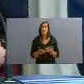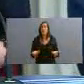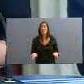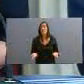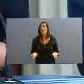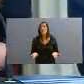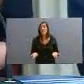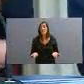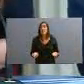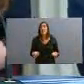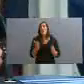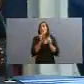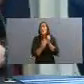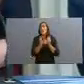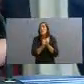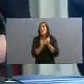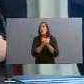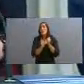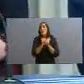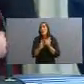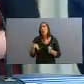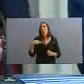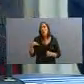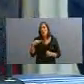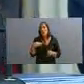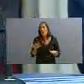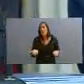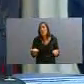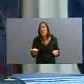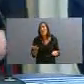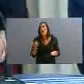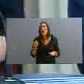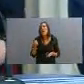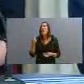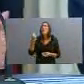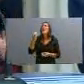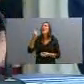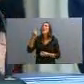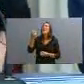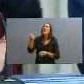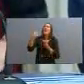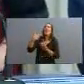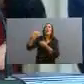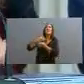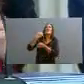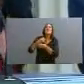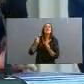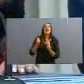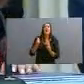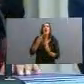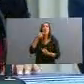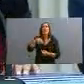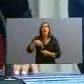porque la historia y la vida enseñan que hoy se ha agravado por efecto de la droga,